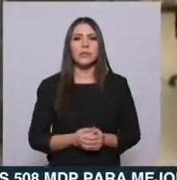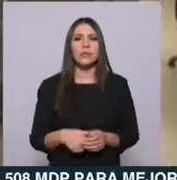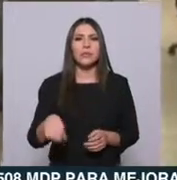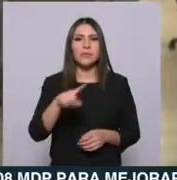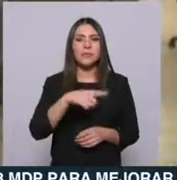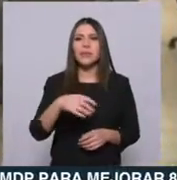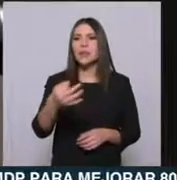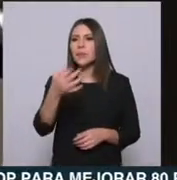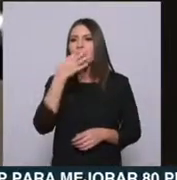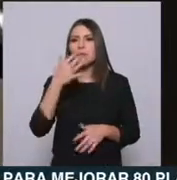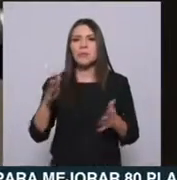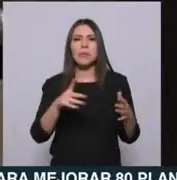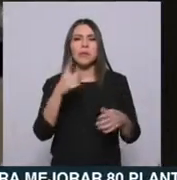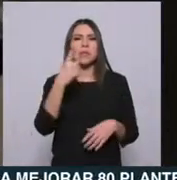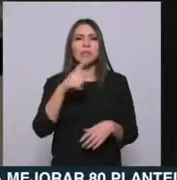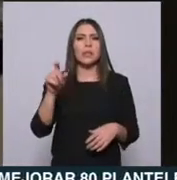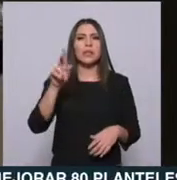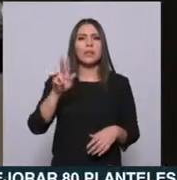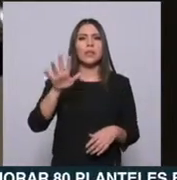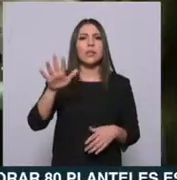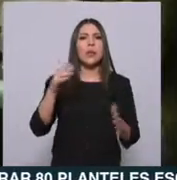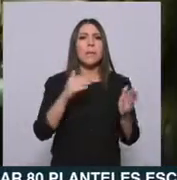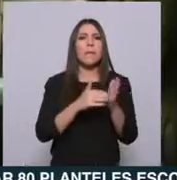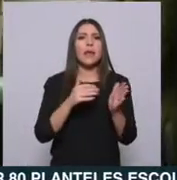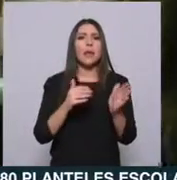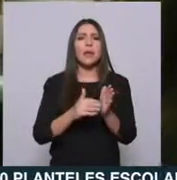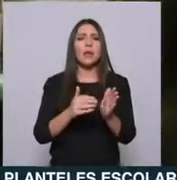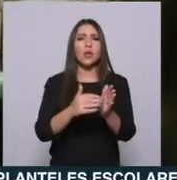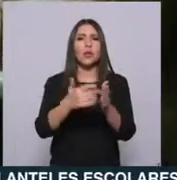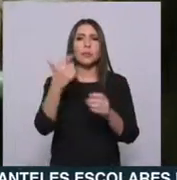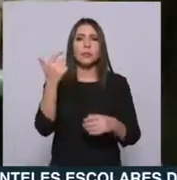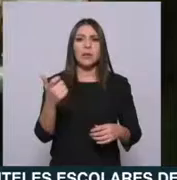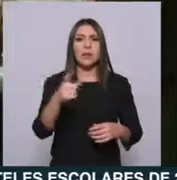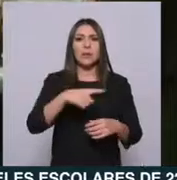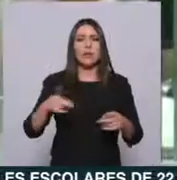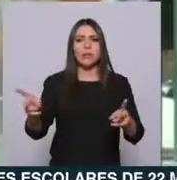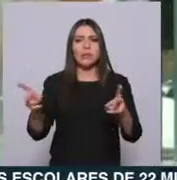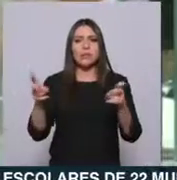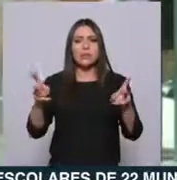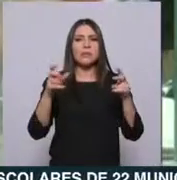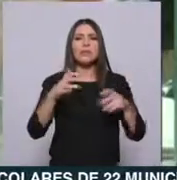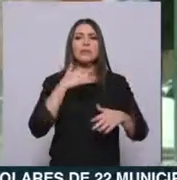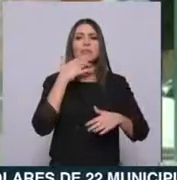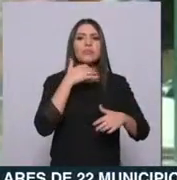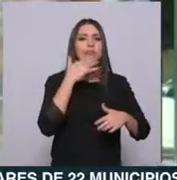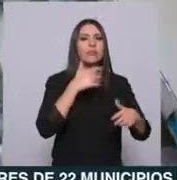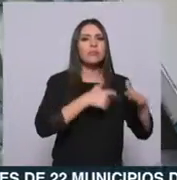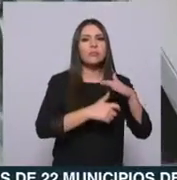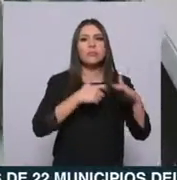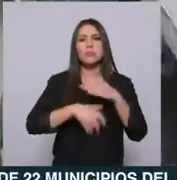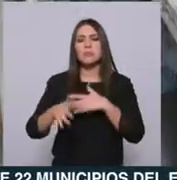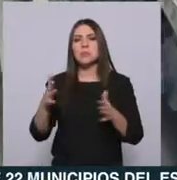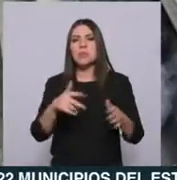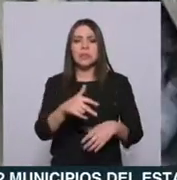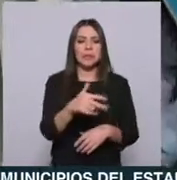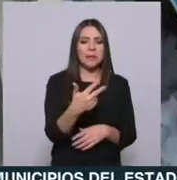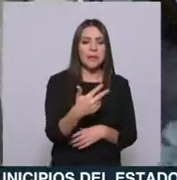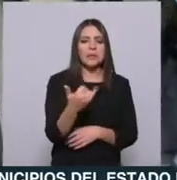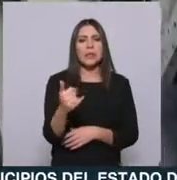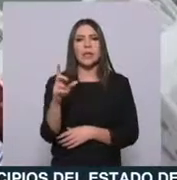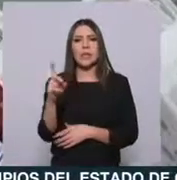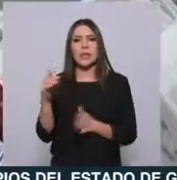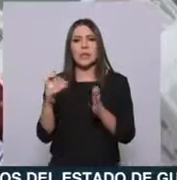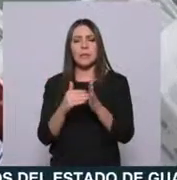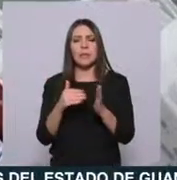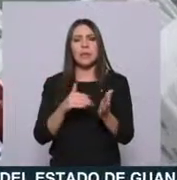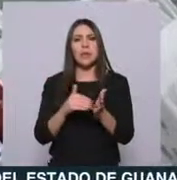está valuado en 185,000 millones de pesos, y el robo de estos, el mercado negro, representa entre 13 y 30,000 millones